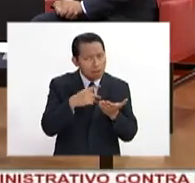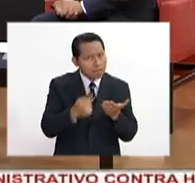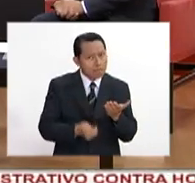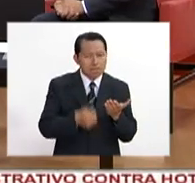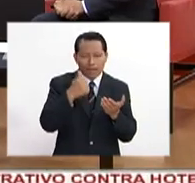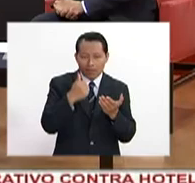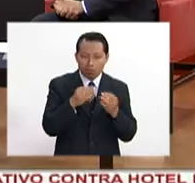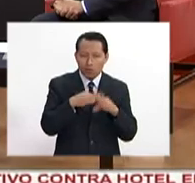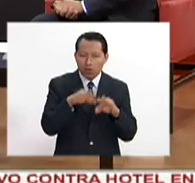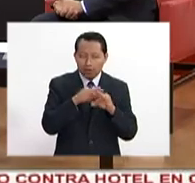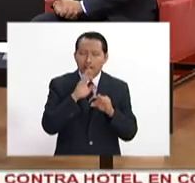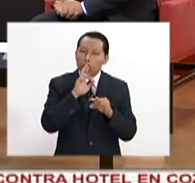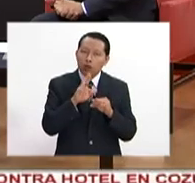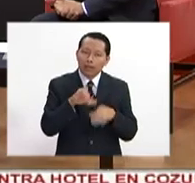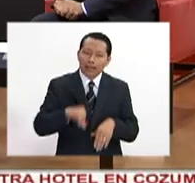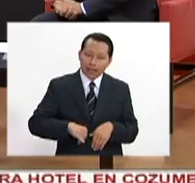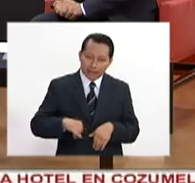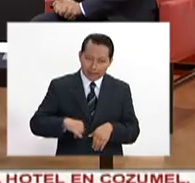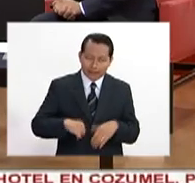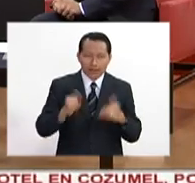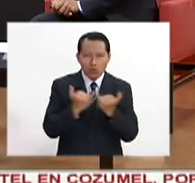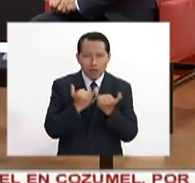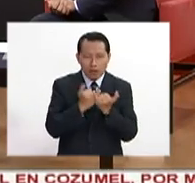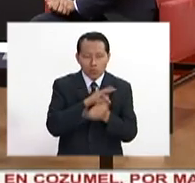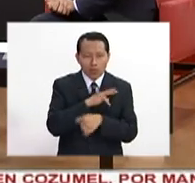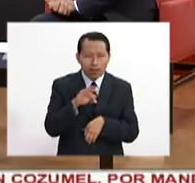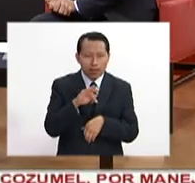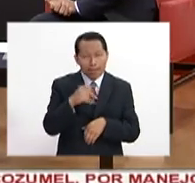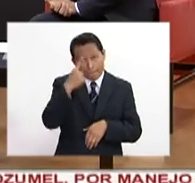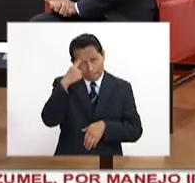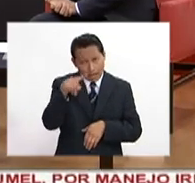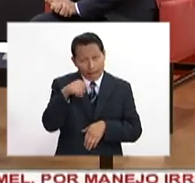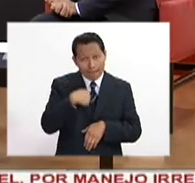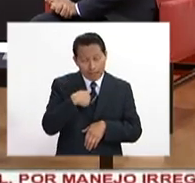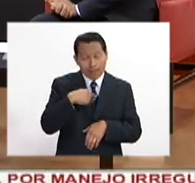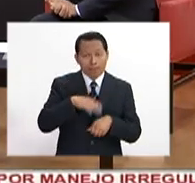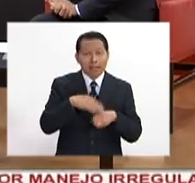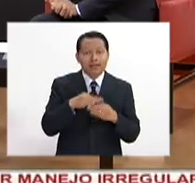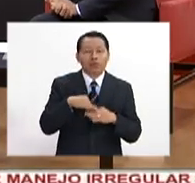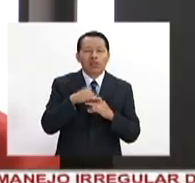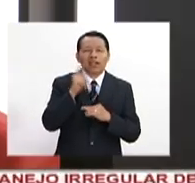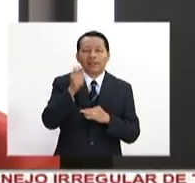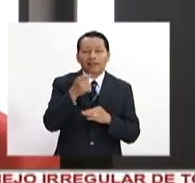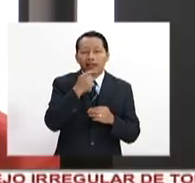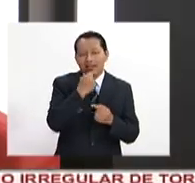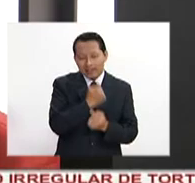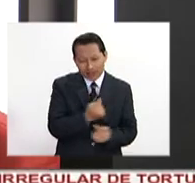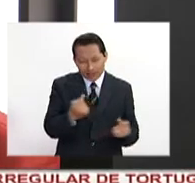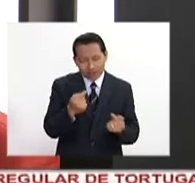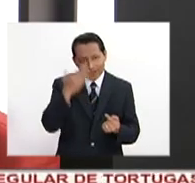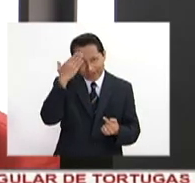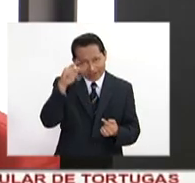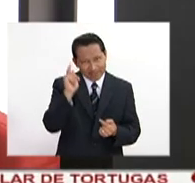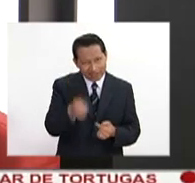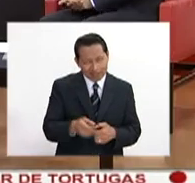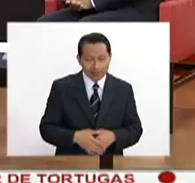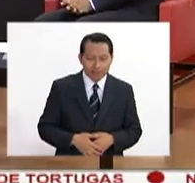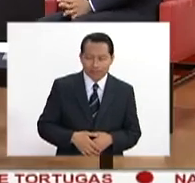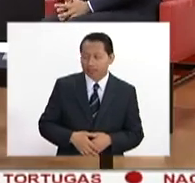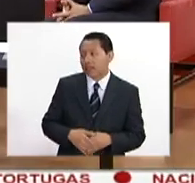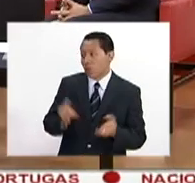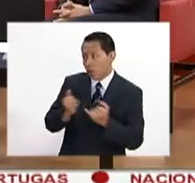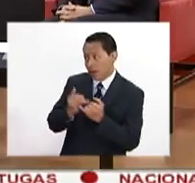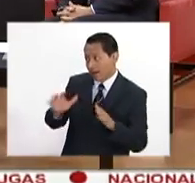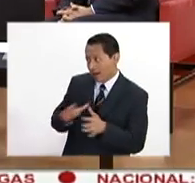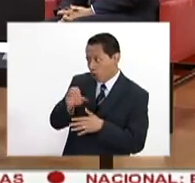sobre todo resultados que van a ser muy interesantes. Y sobre todo, para mí, lo más importante es saber qué piensan nuestros pequeñitos. No, y además incentivarlos,